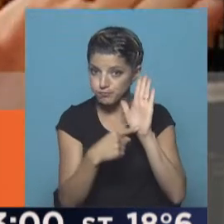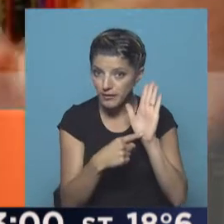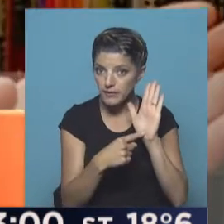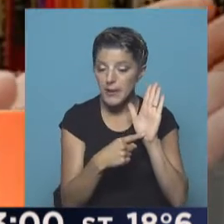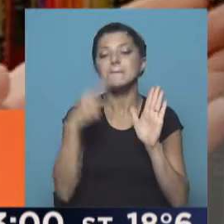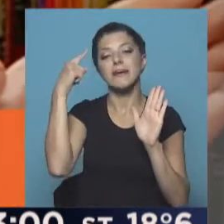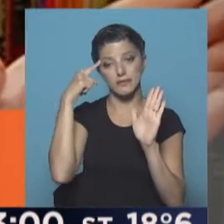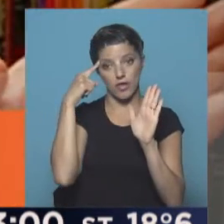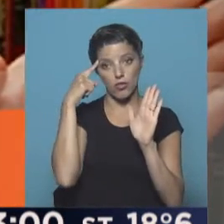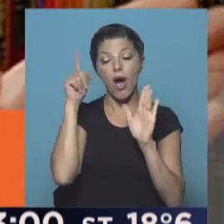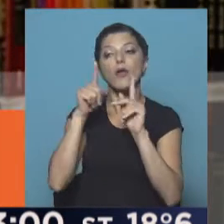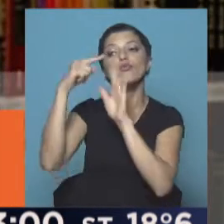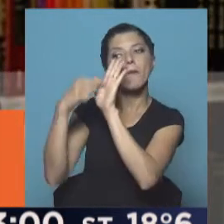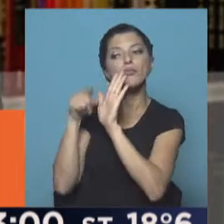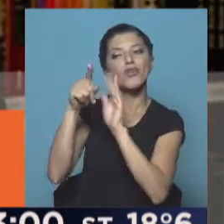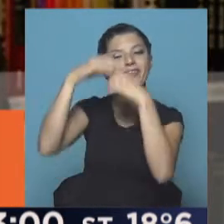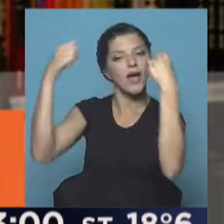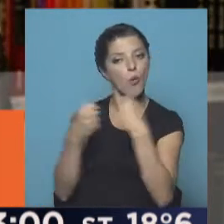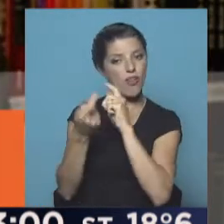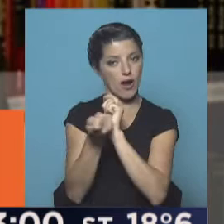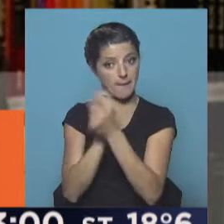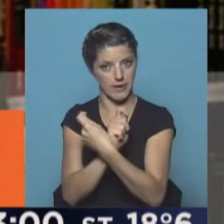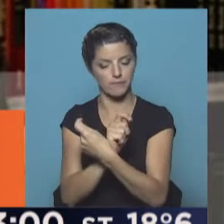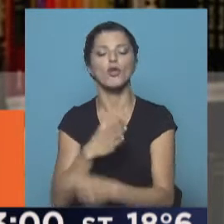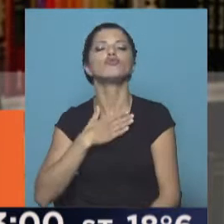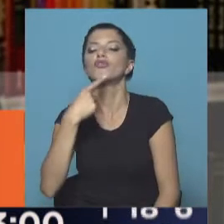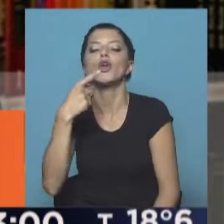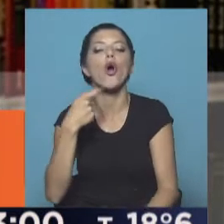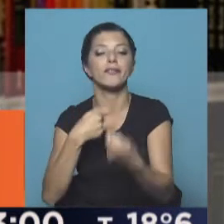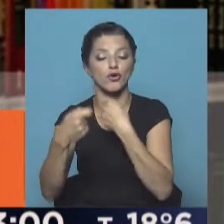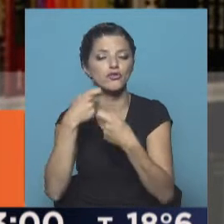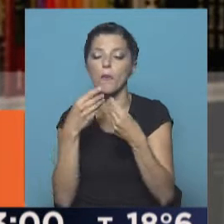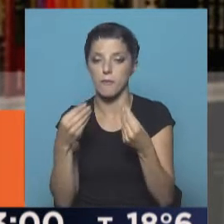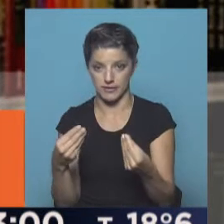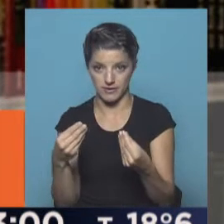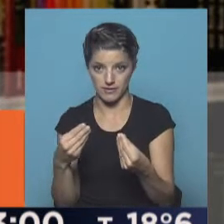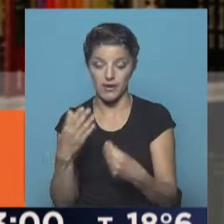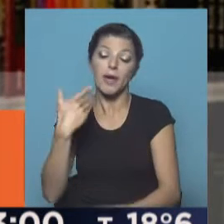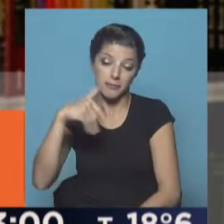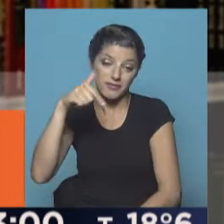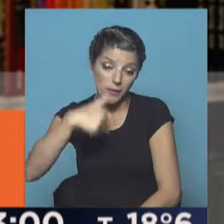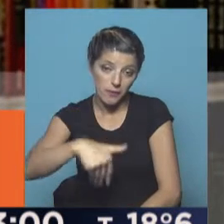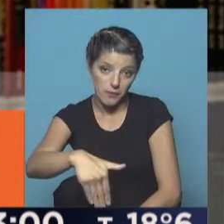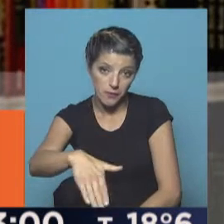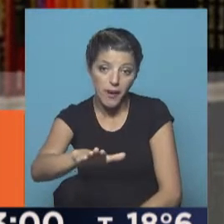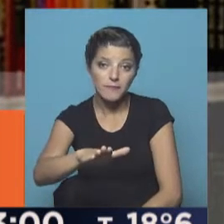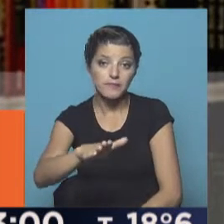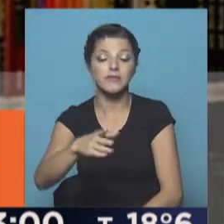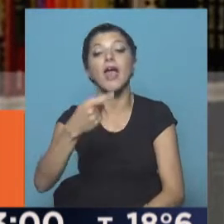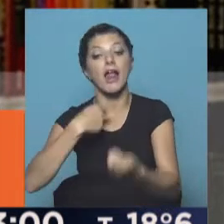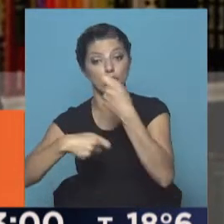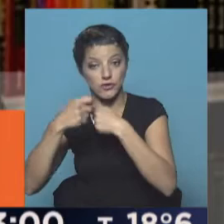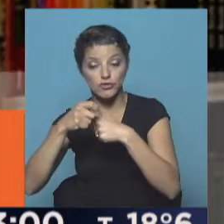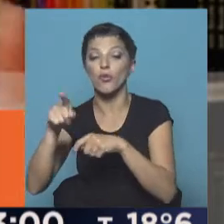cambios en el acuerdo. Y digo que es una negociación paralela porque va a terminar siendo llevada a la mesa de negociación de La